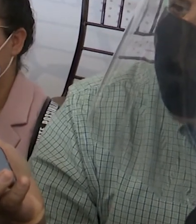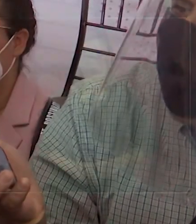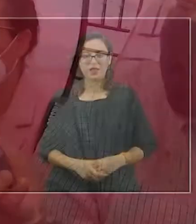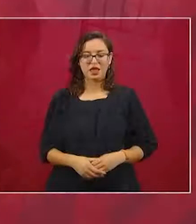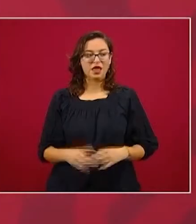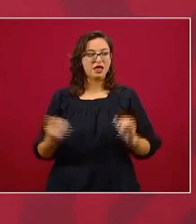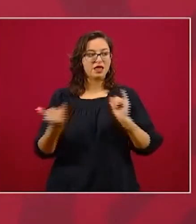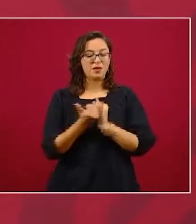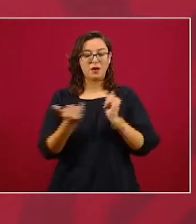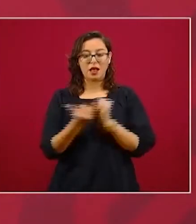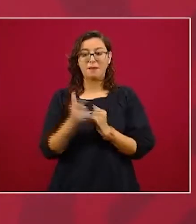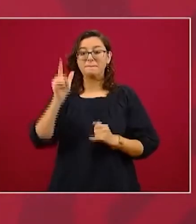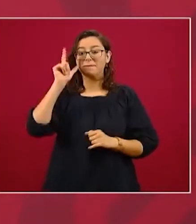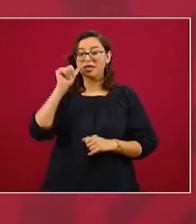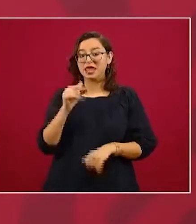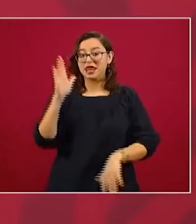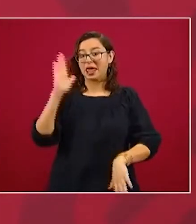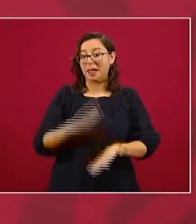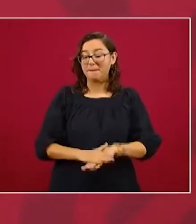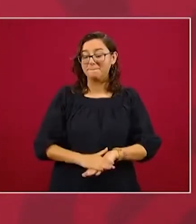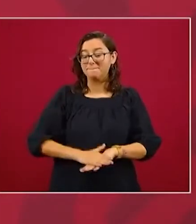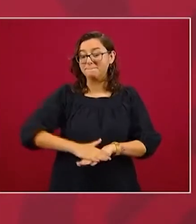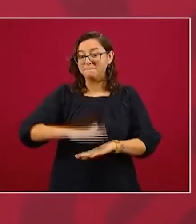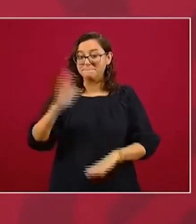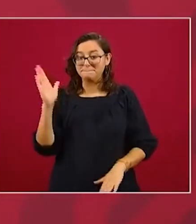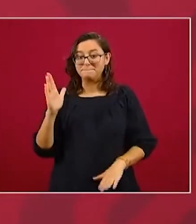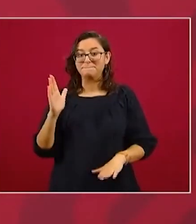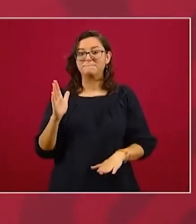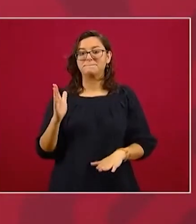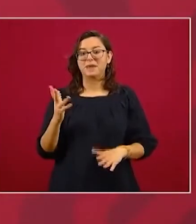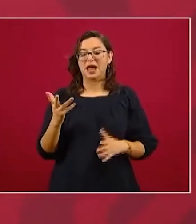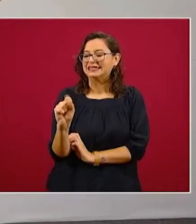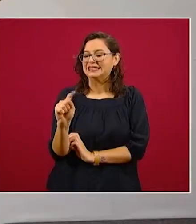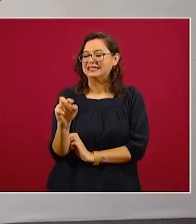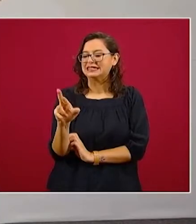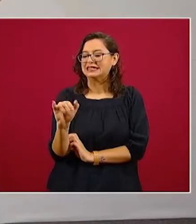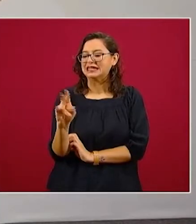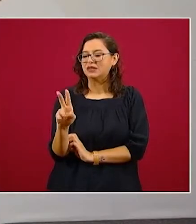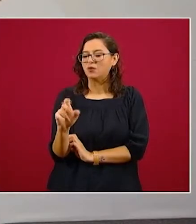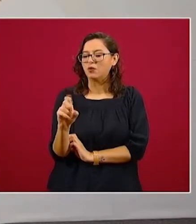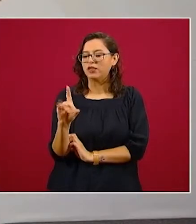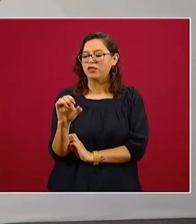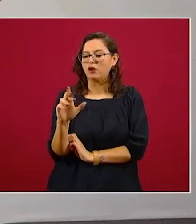O sea, ya estuvo. Con imágenes de Gerardo López para RCG, Lorena Zamora.